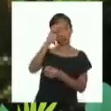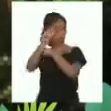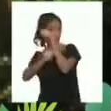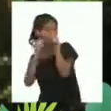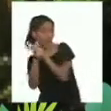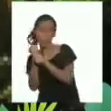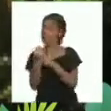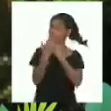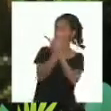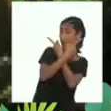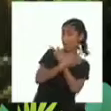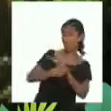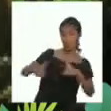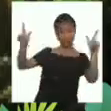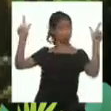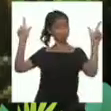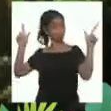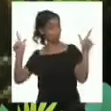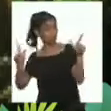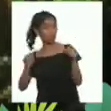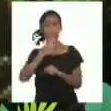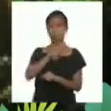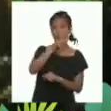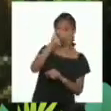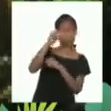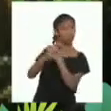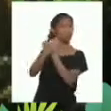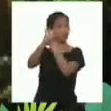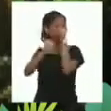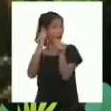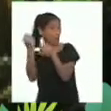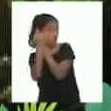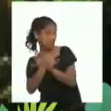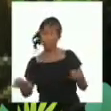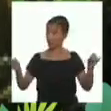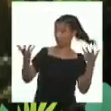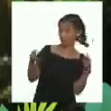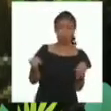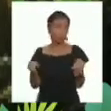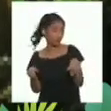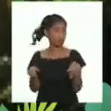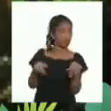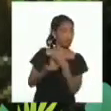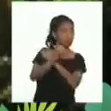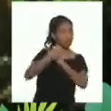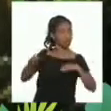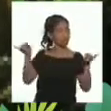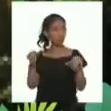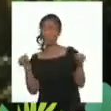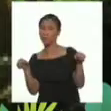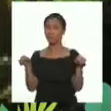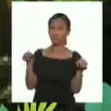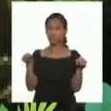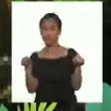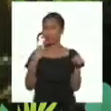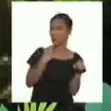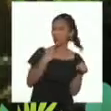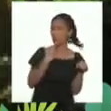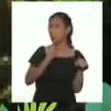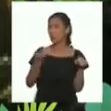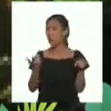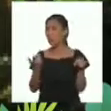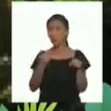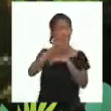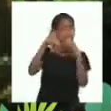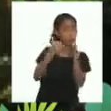la conmemoración de los 200 años de independencia. Y la independencia fue el